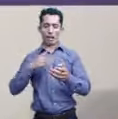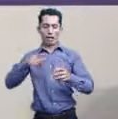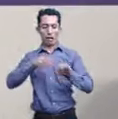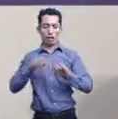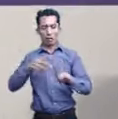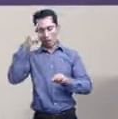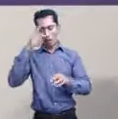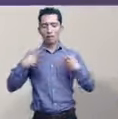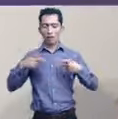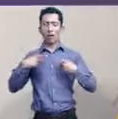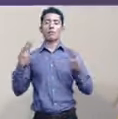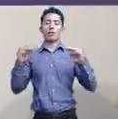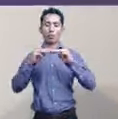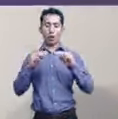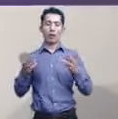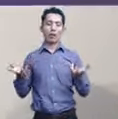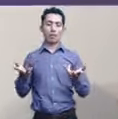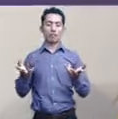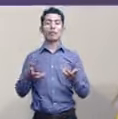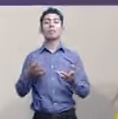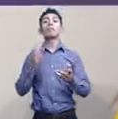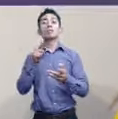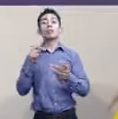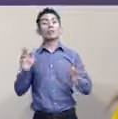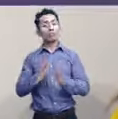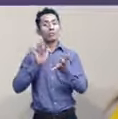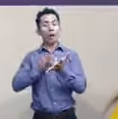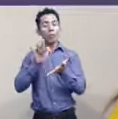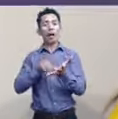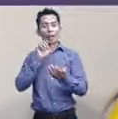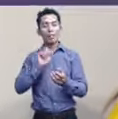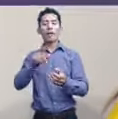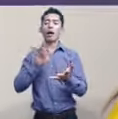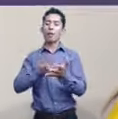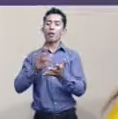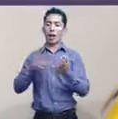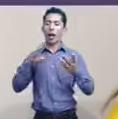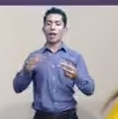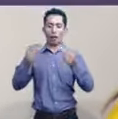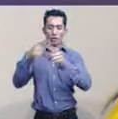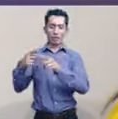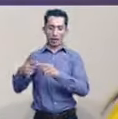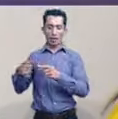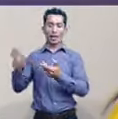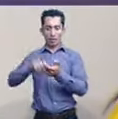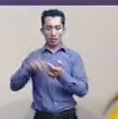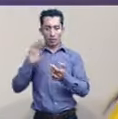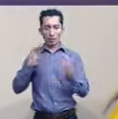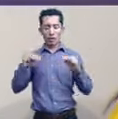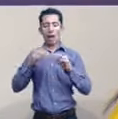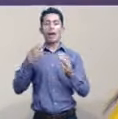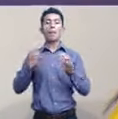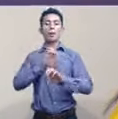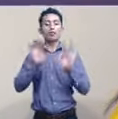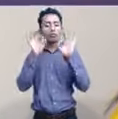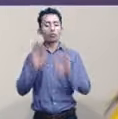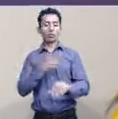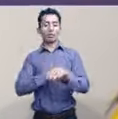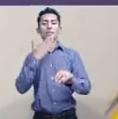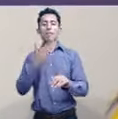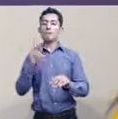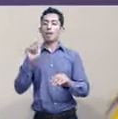sean para los misquiahualenses. No solo impulsaremos, apoyaremos a los emprendedores locales para que generen empresas formales.